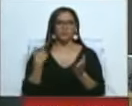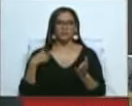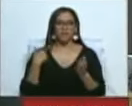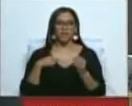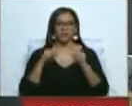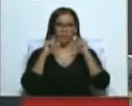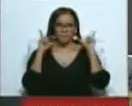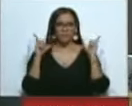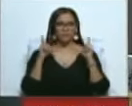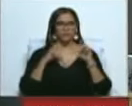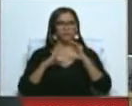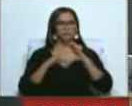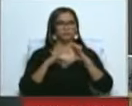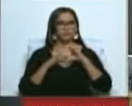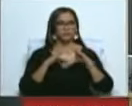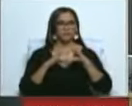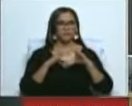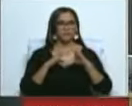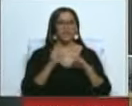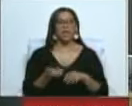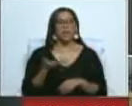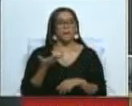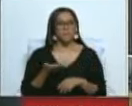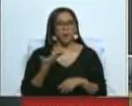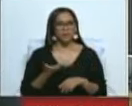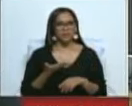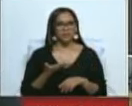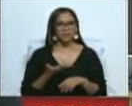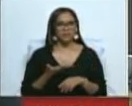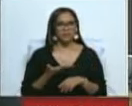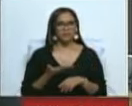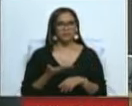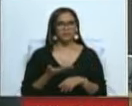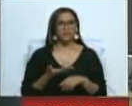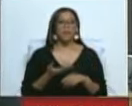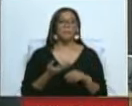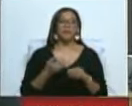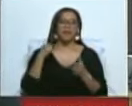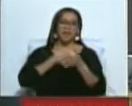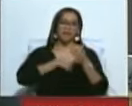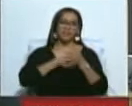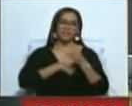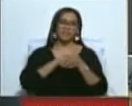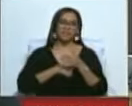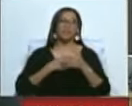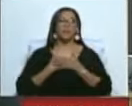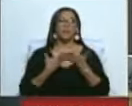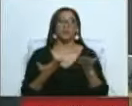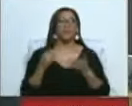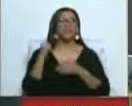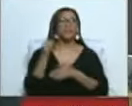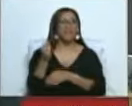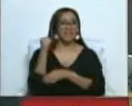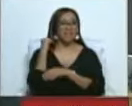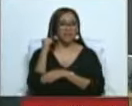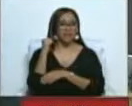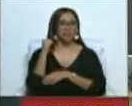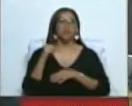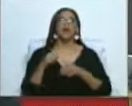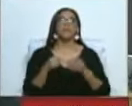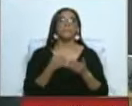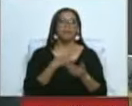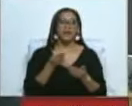impacto comunicacional fundamental para las batallas que hemos dado y ganado. Para